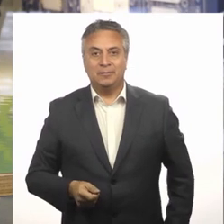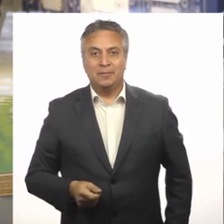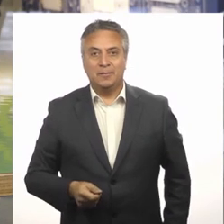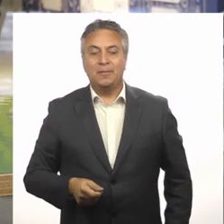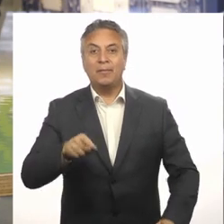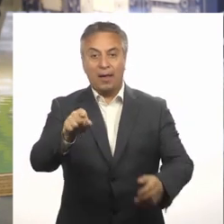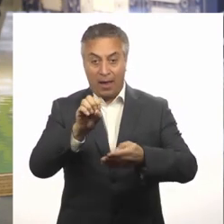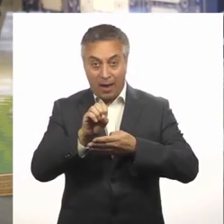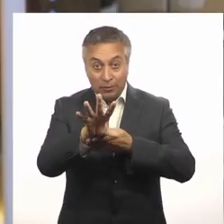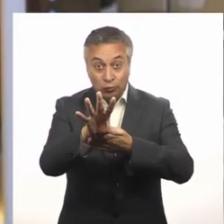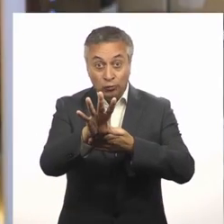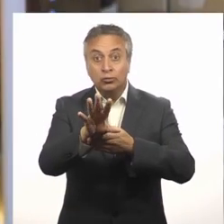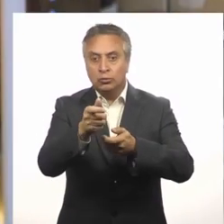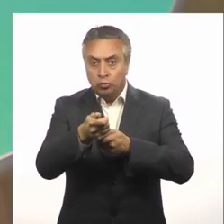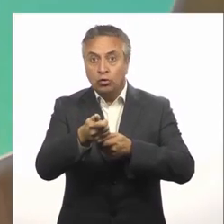Linterna de luz azul.